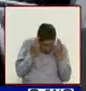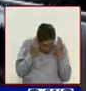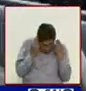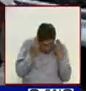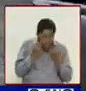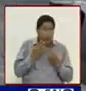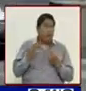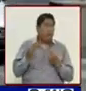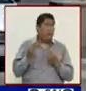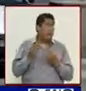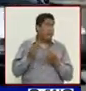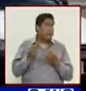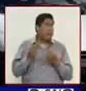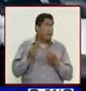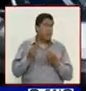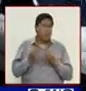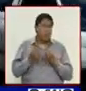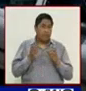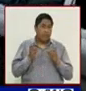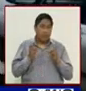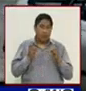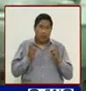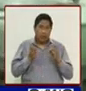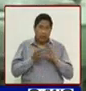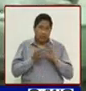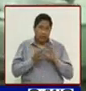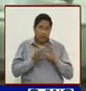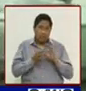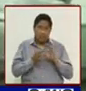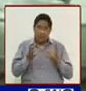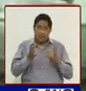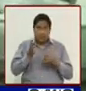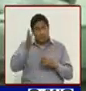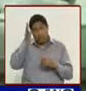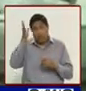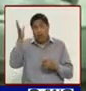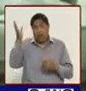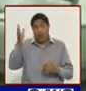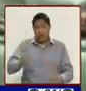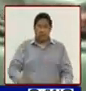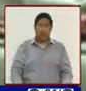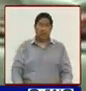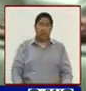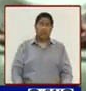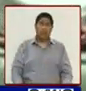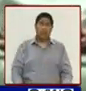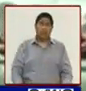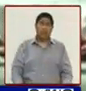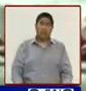Y también el lazo que tiene con el agresor.